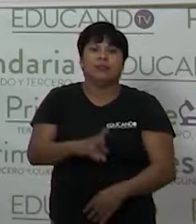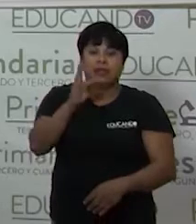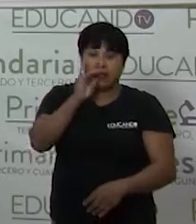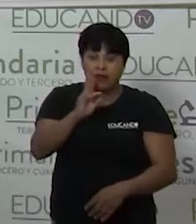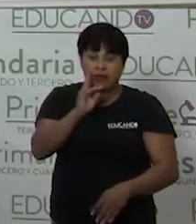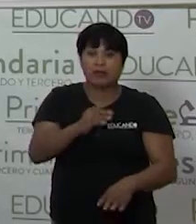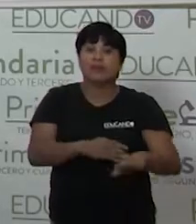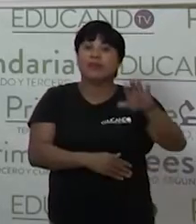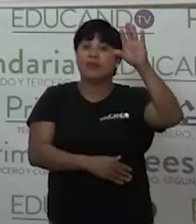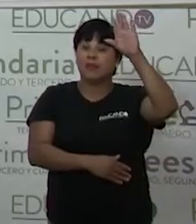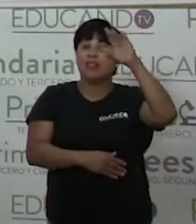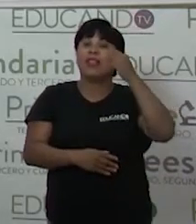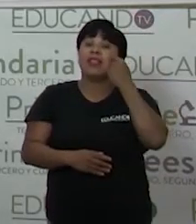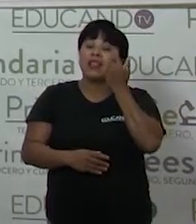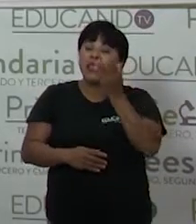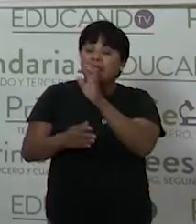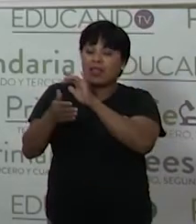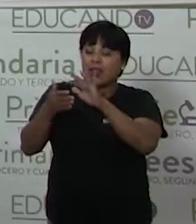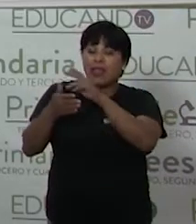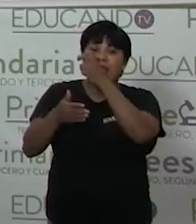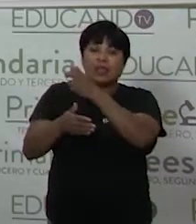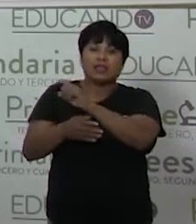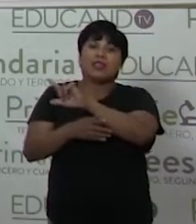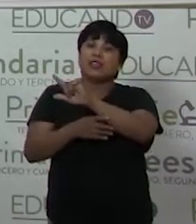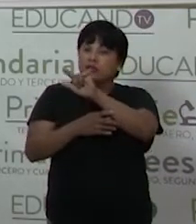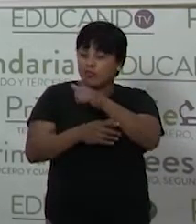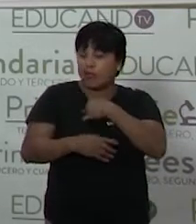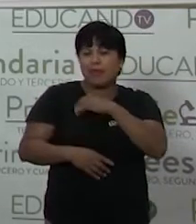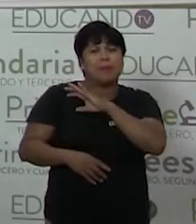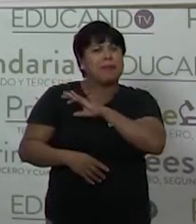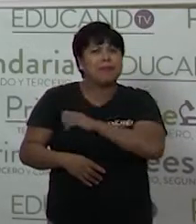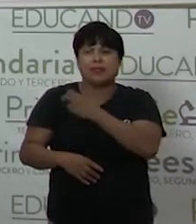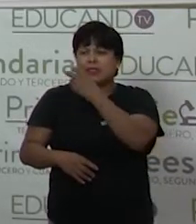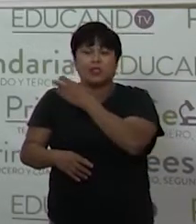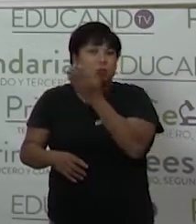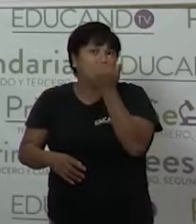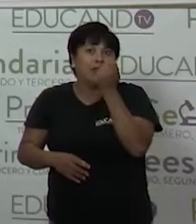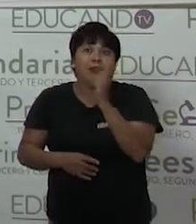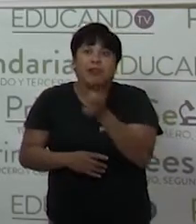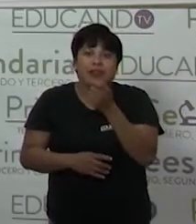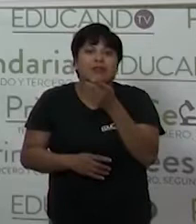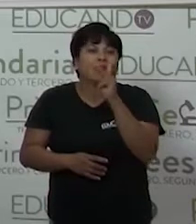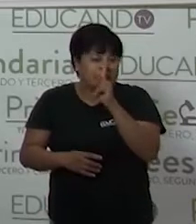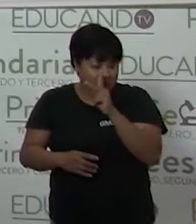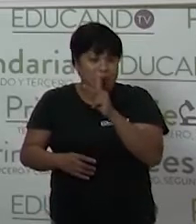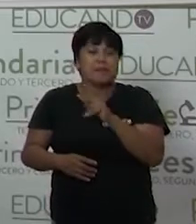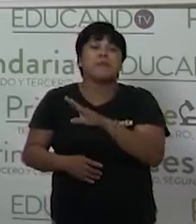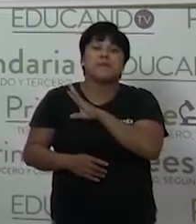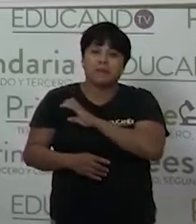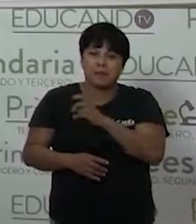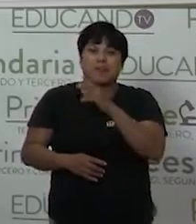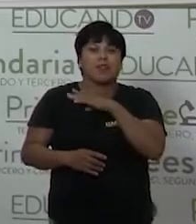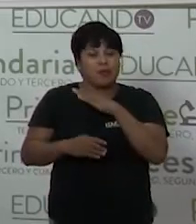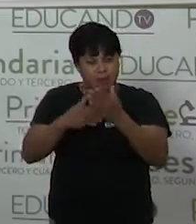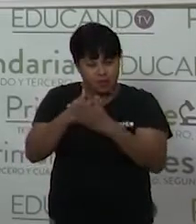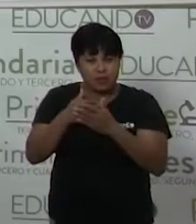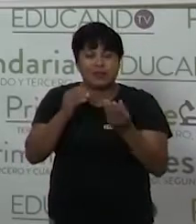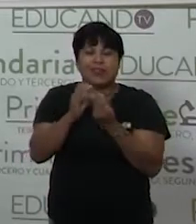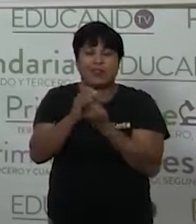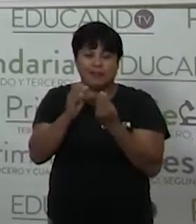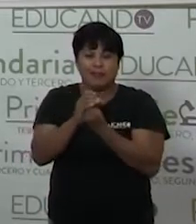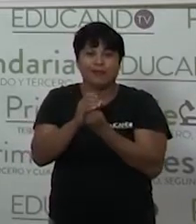a ver levante la mano quien quiere que lea este después a mi me super encanto no sé de qué se trata pero va a ser una de nuestras siguientes